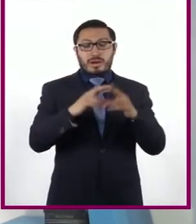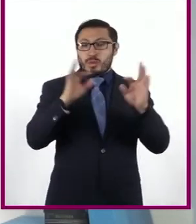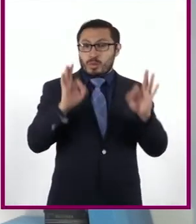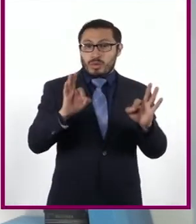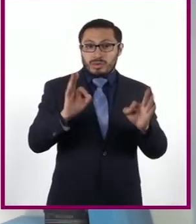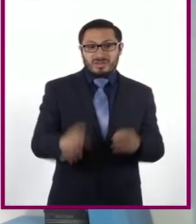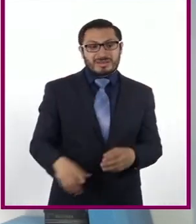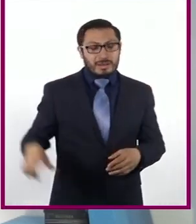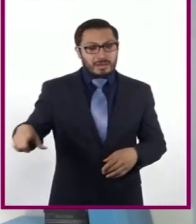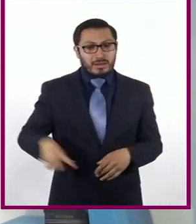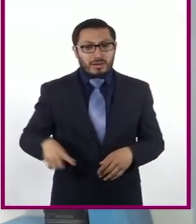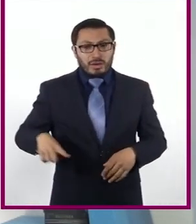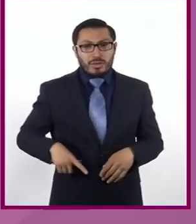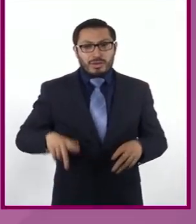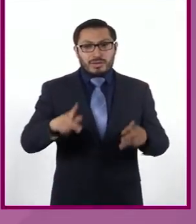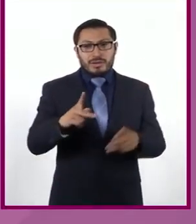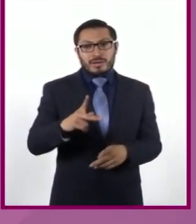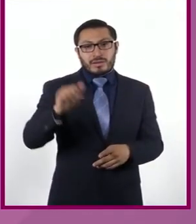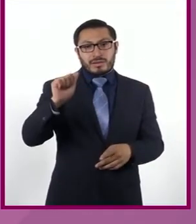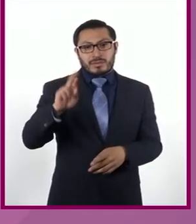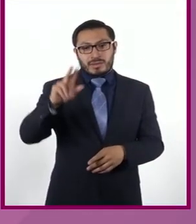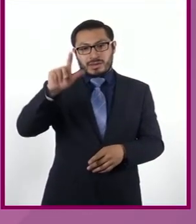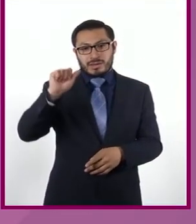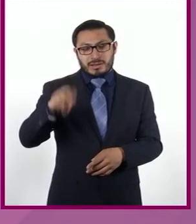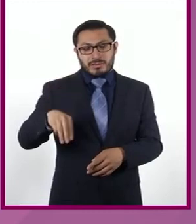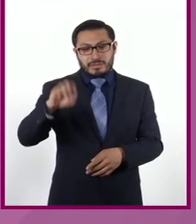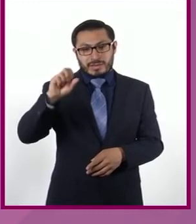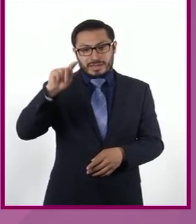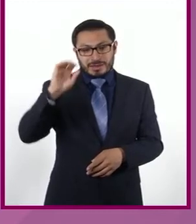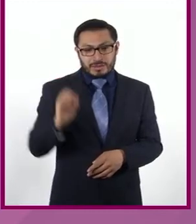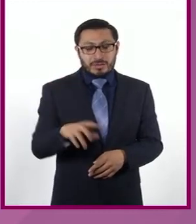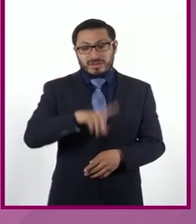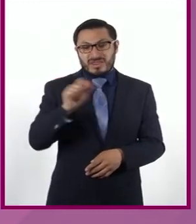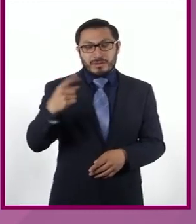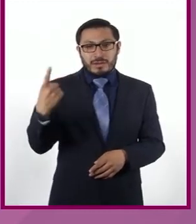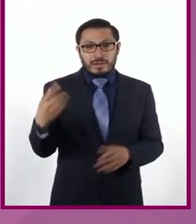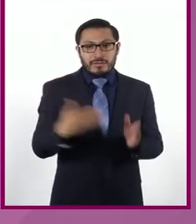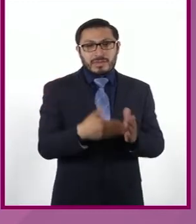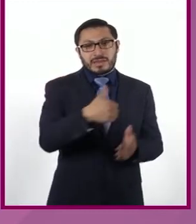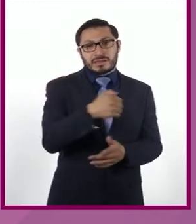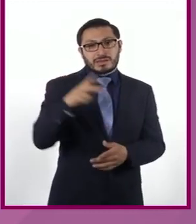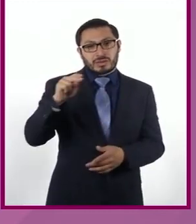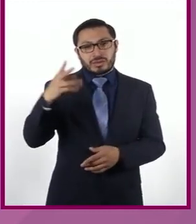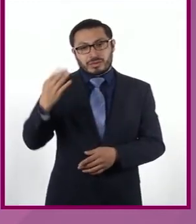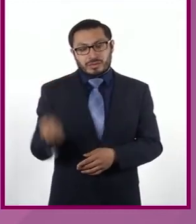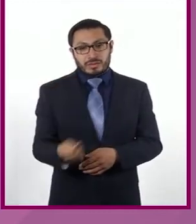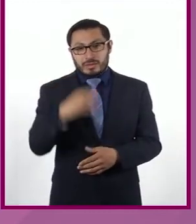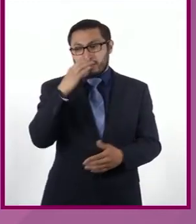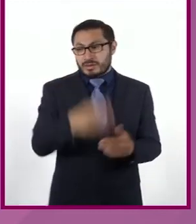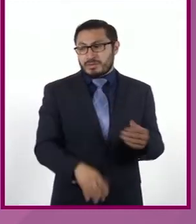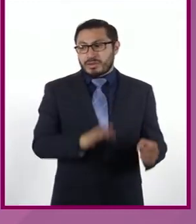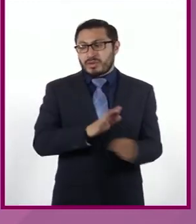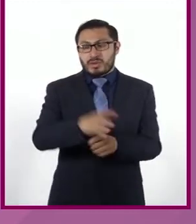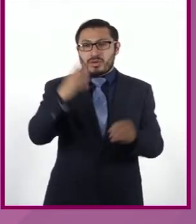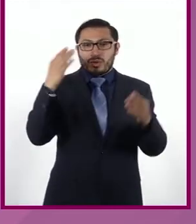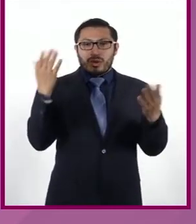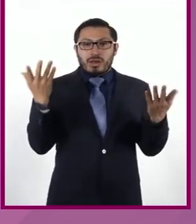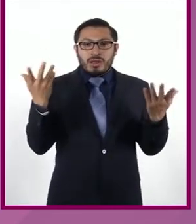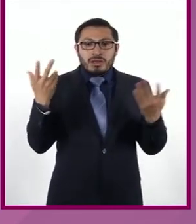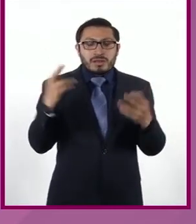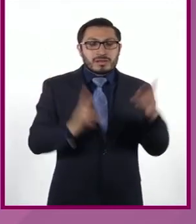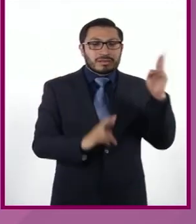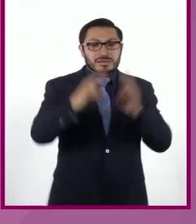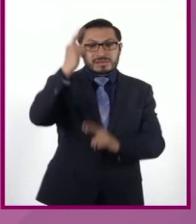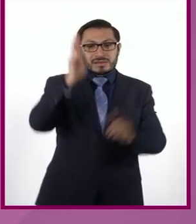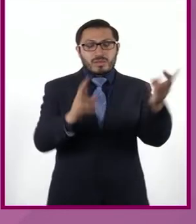y gobernar con el Parlamento. Y para 1689 se concretó lo que se ha conocido como